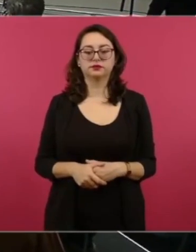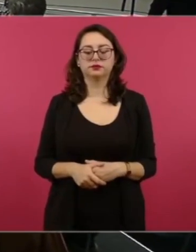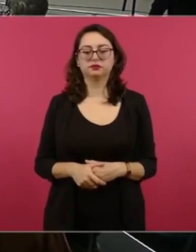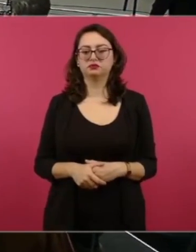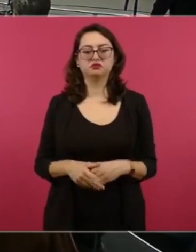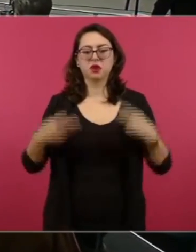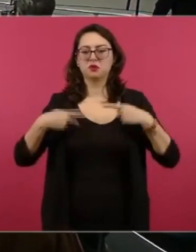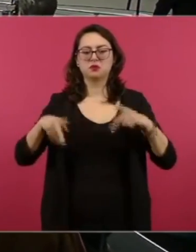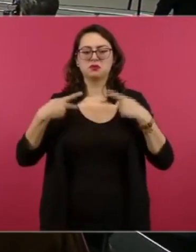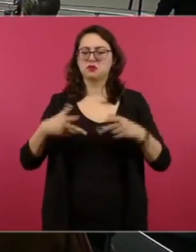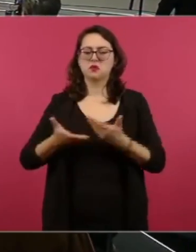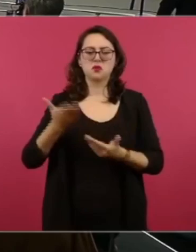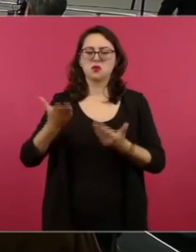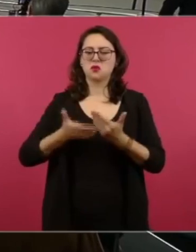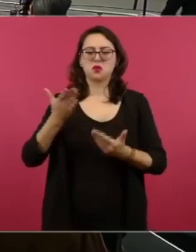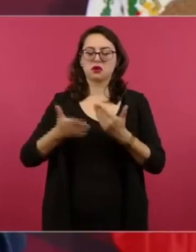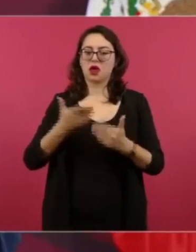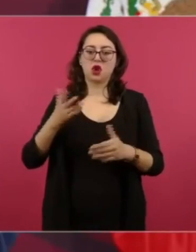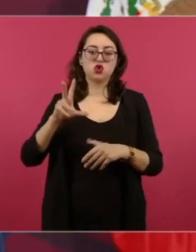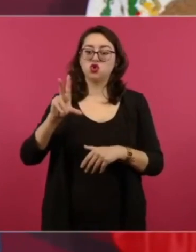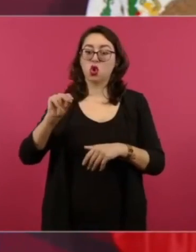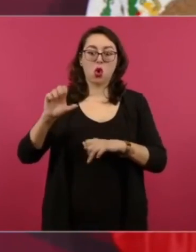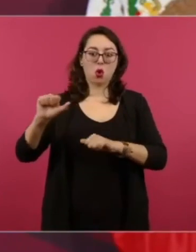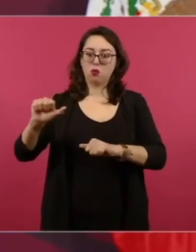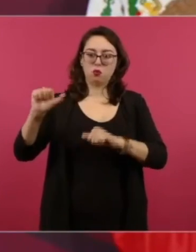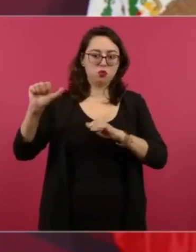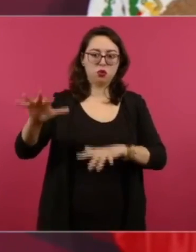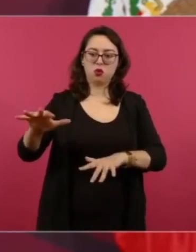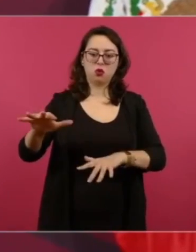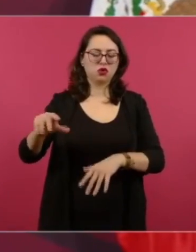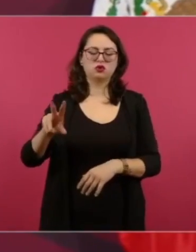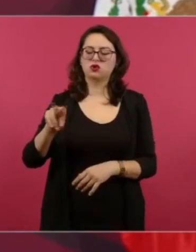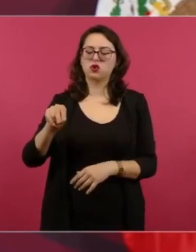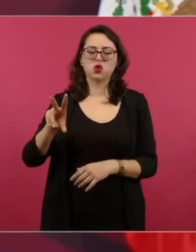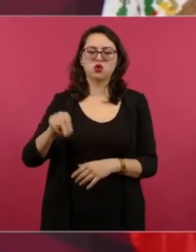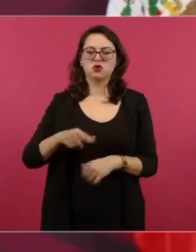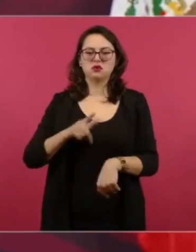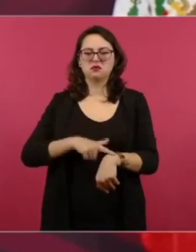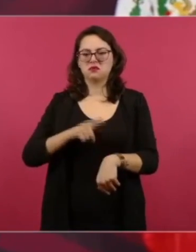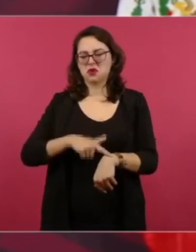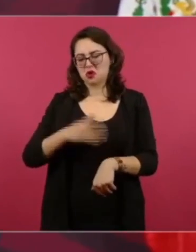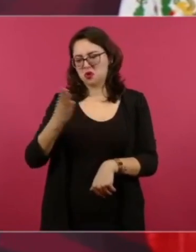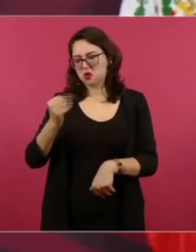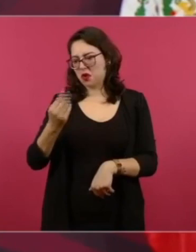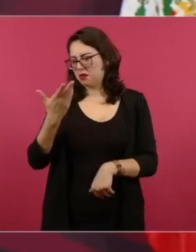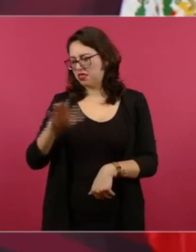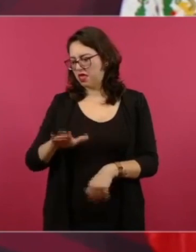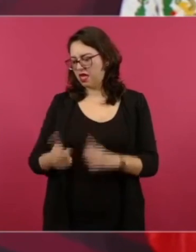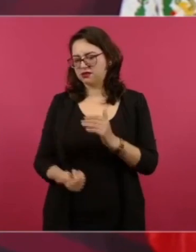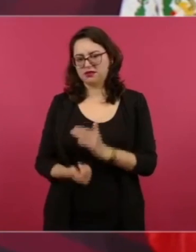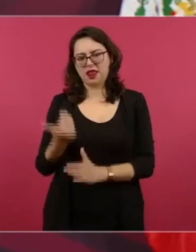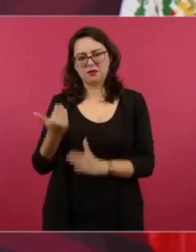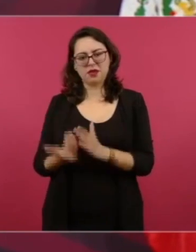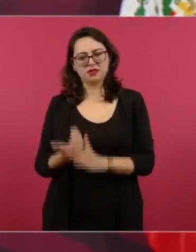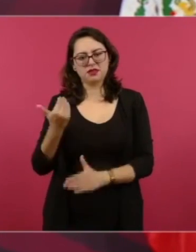no mucha gente, no meeting, como a las 9:10 de la mañana, no se